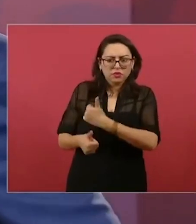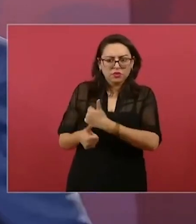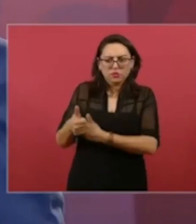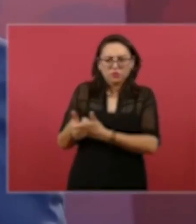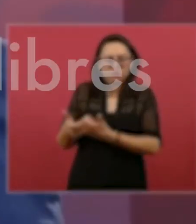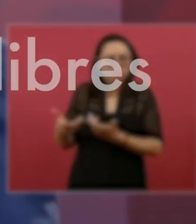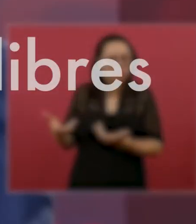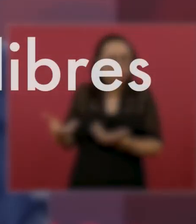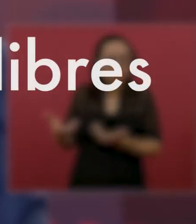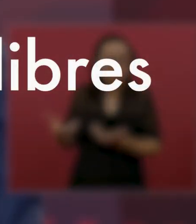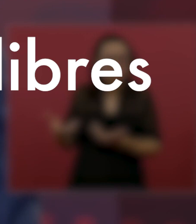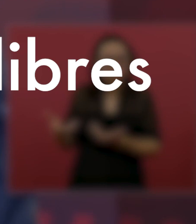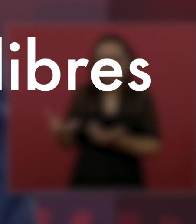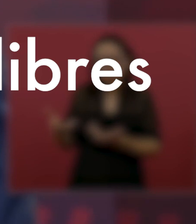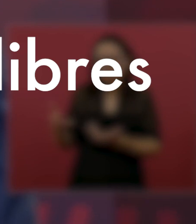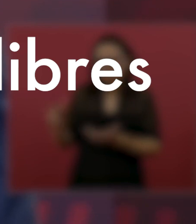Obrador gana